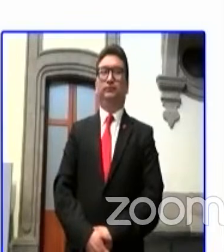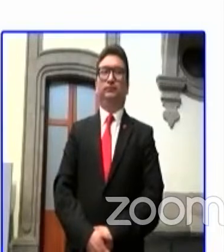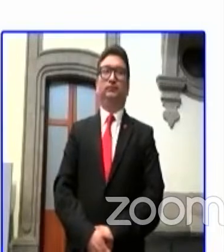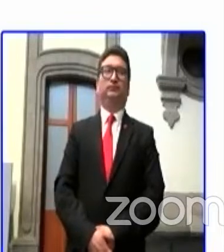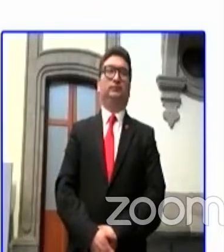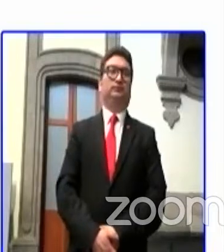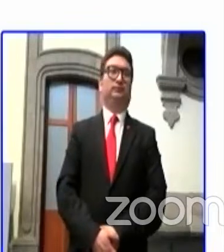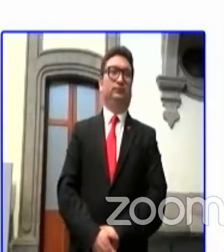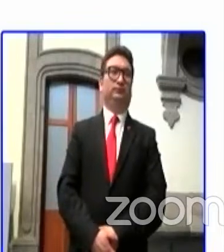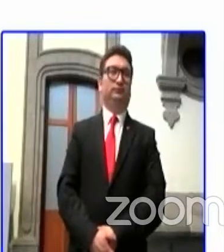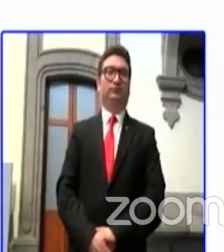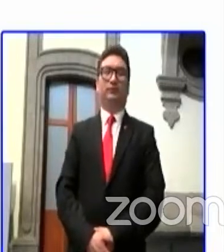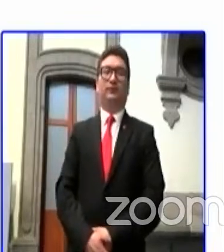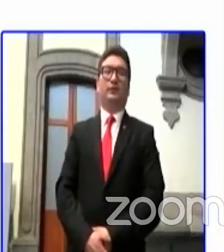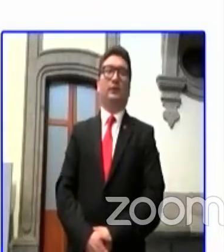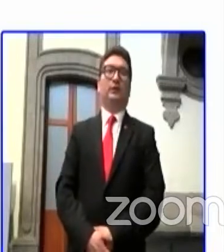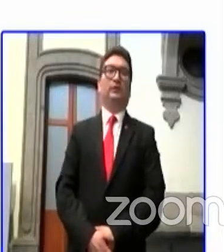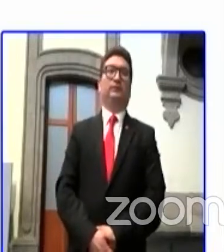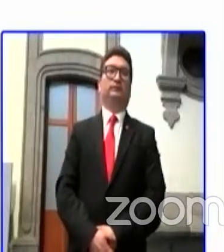Un poquito.